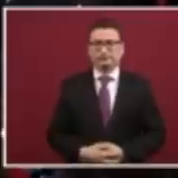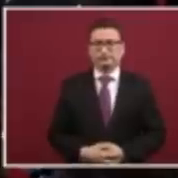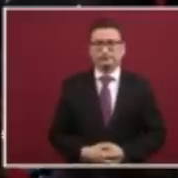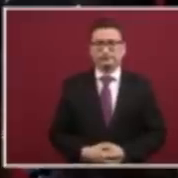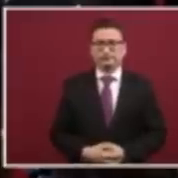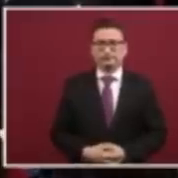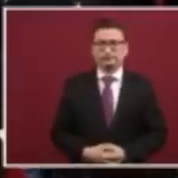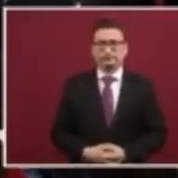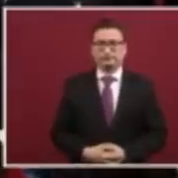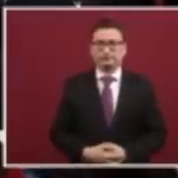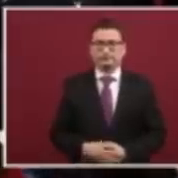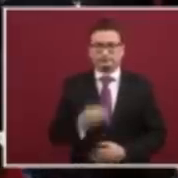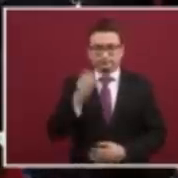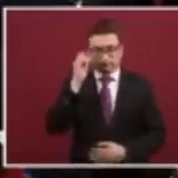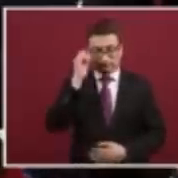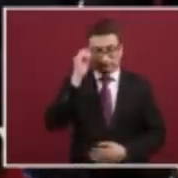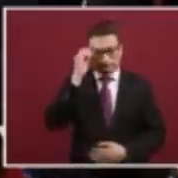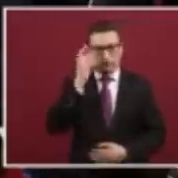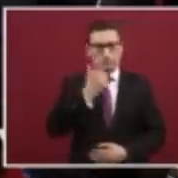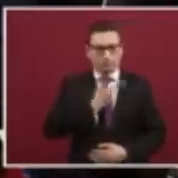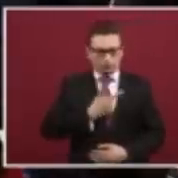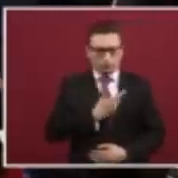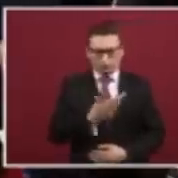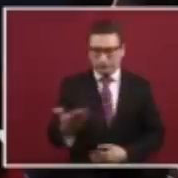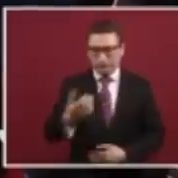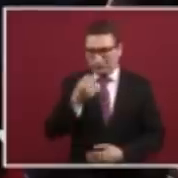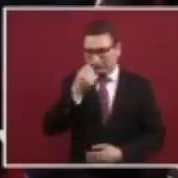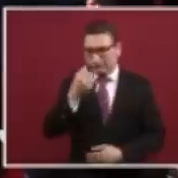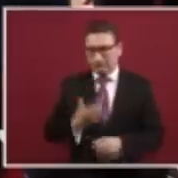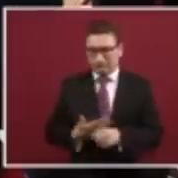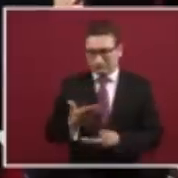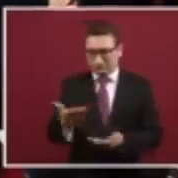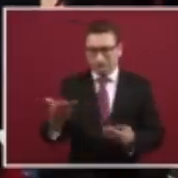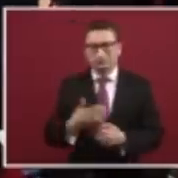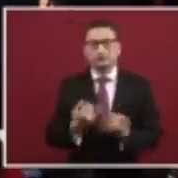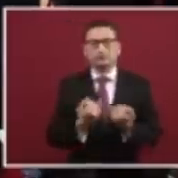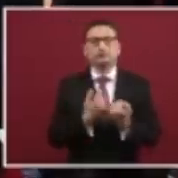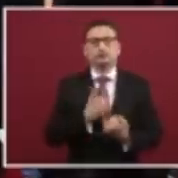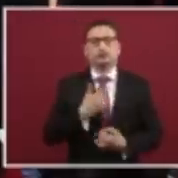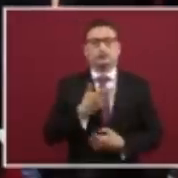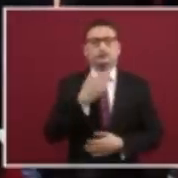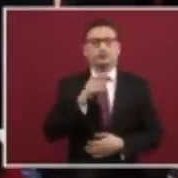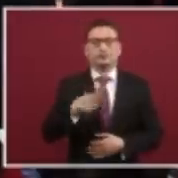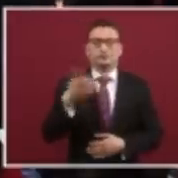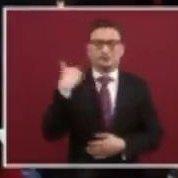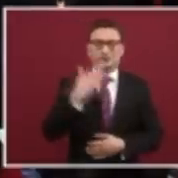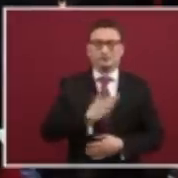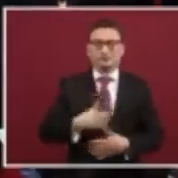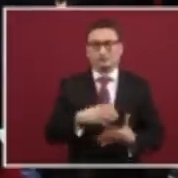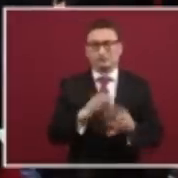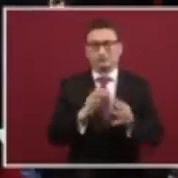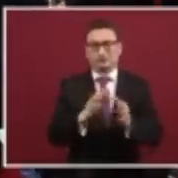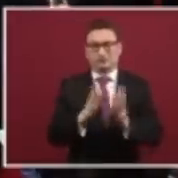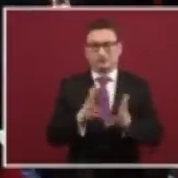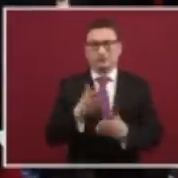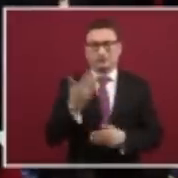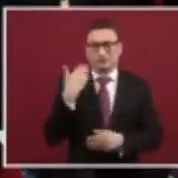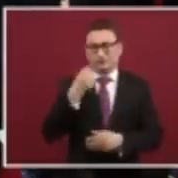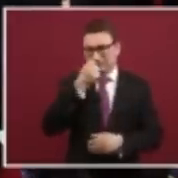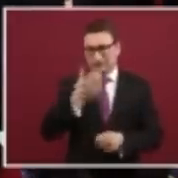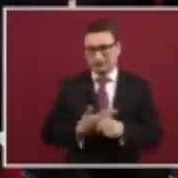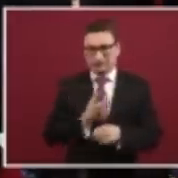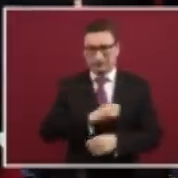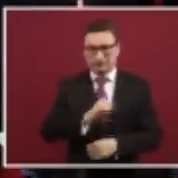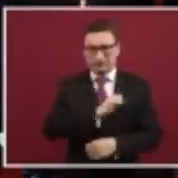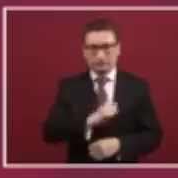También. Con mucho gusto, señor presidente, señor secretario. Efectivamente, como ya lo explicó el presidente y lo había comentado el secretario de